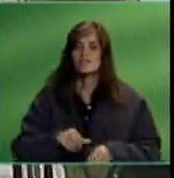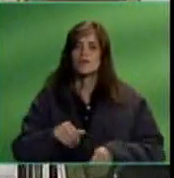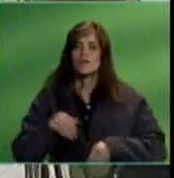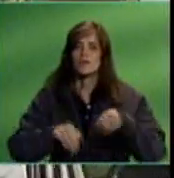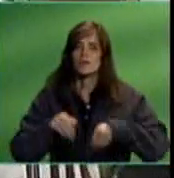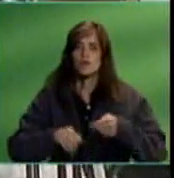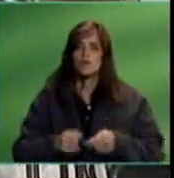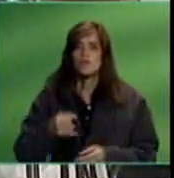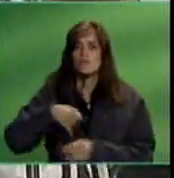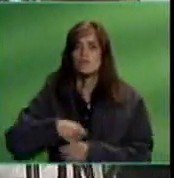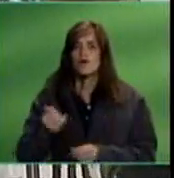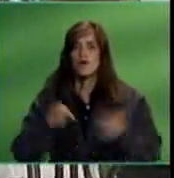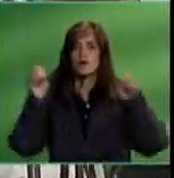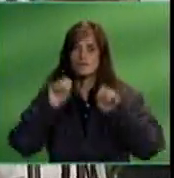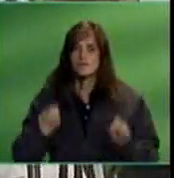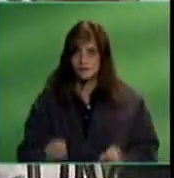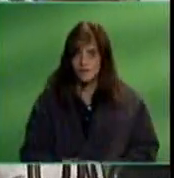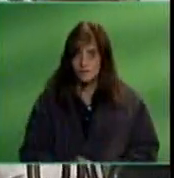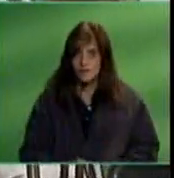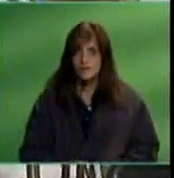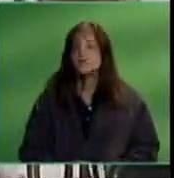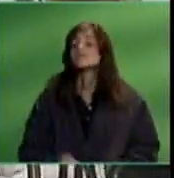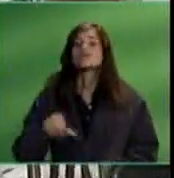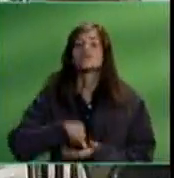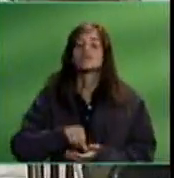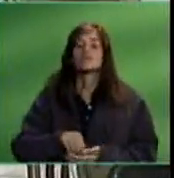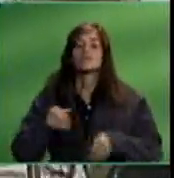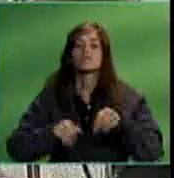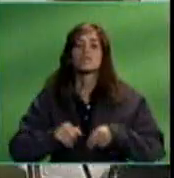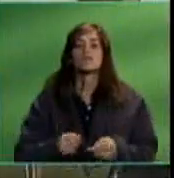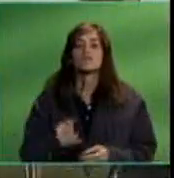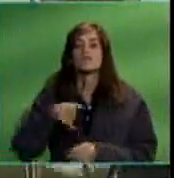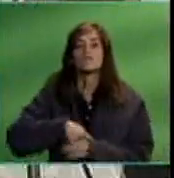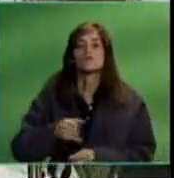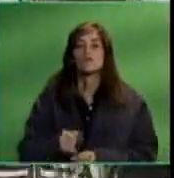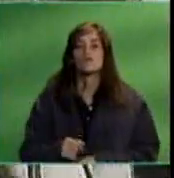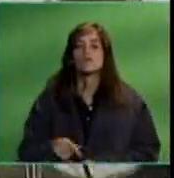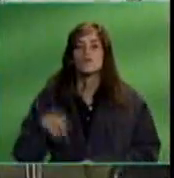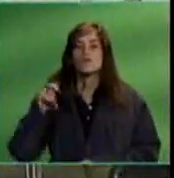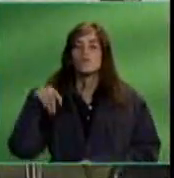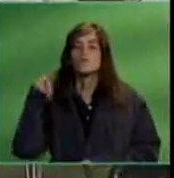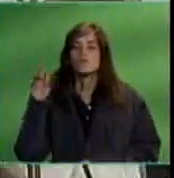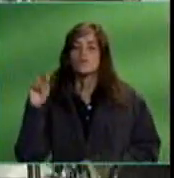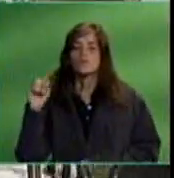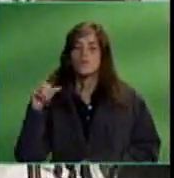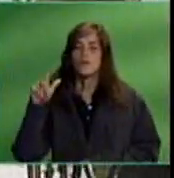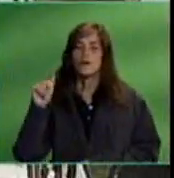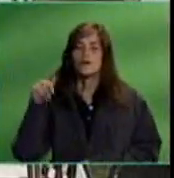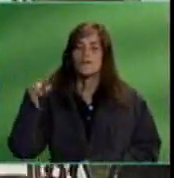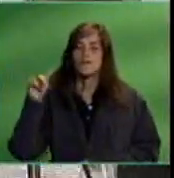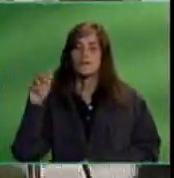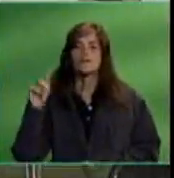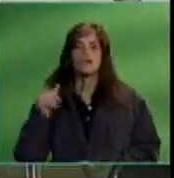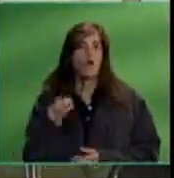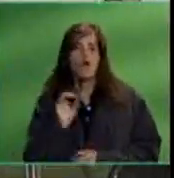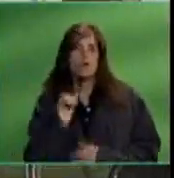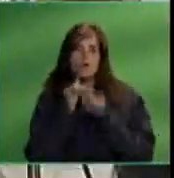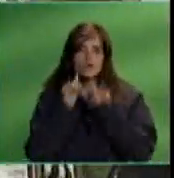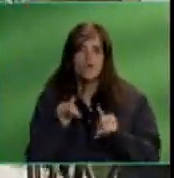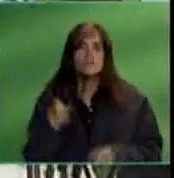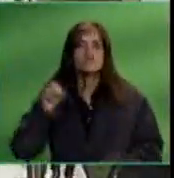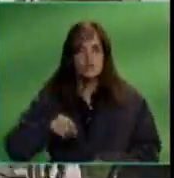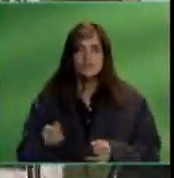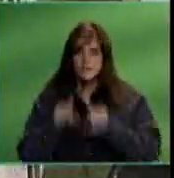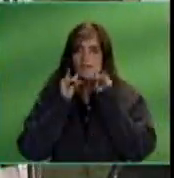donde votaron los artistas en el centro electoral donde votó El Potro Álvarez o eso no lo va a denunciar Eso sí es violencia Eso sí es